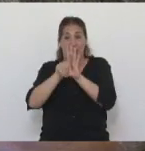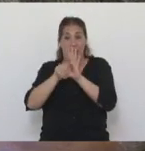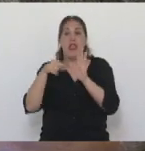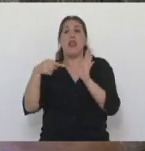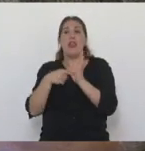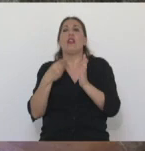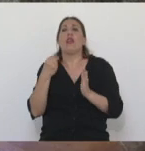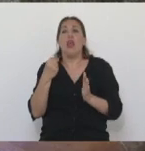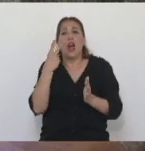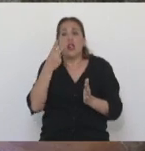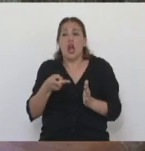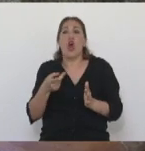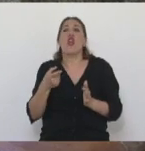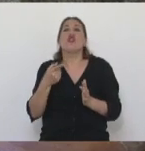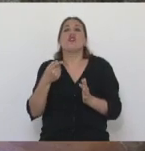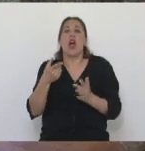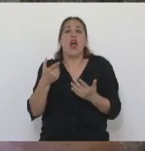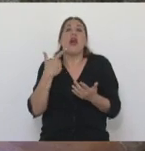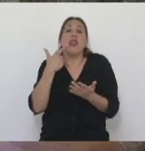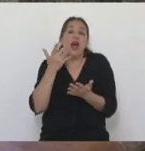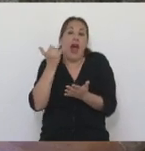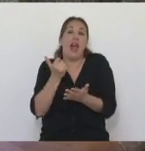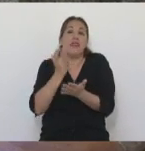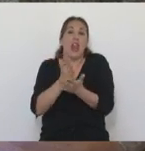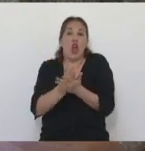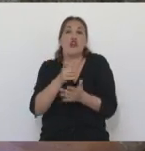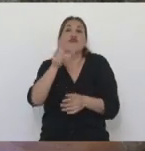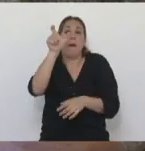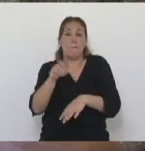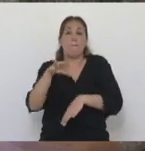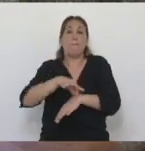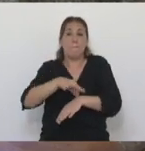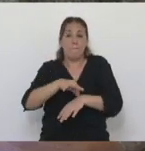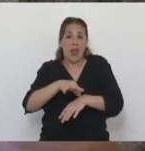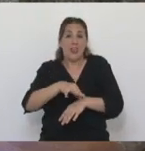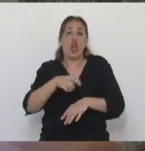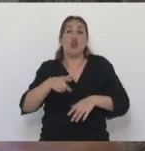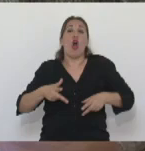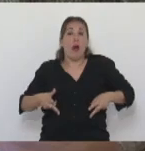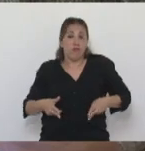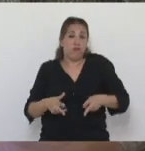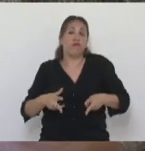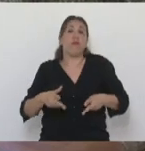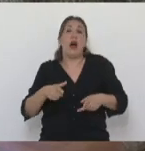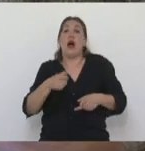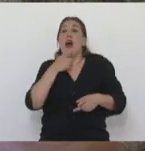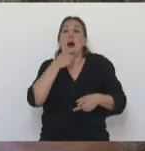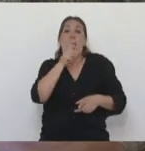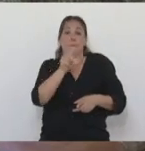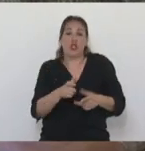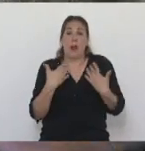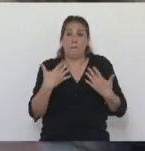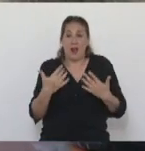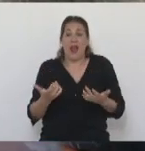el derecho a la práctica médica de contracepción a la persona capaz, mientras que el incapaz, me